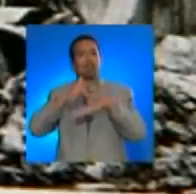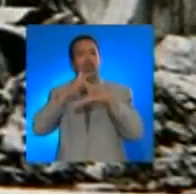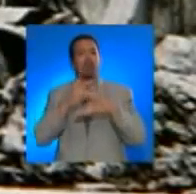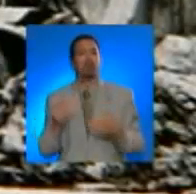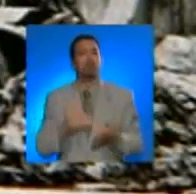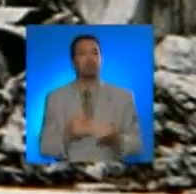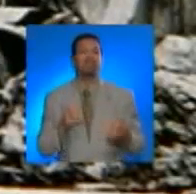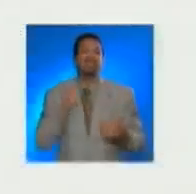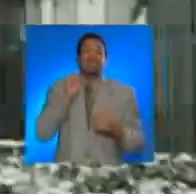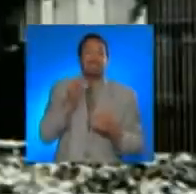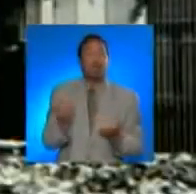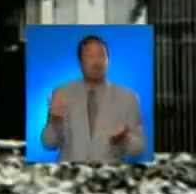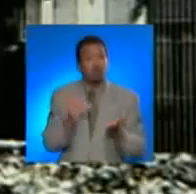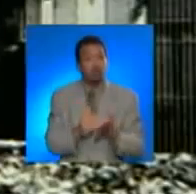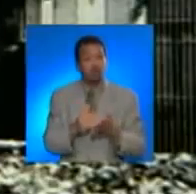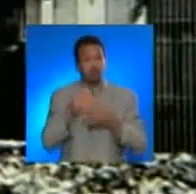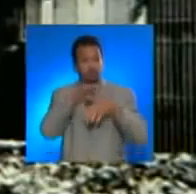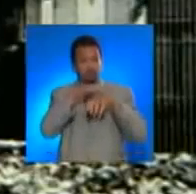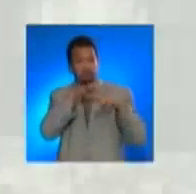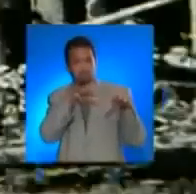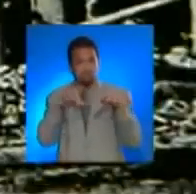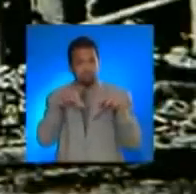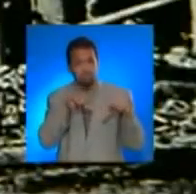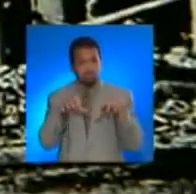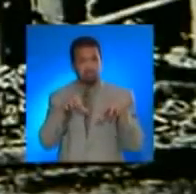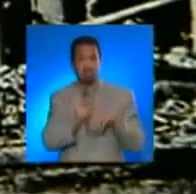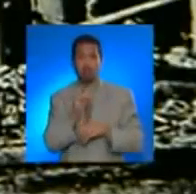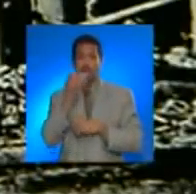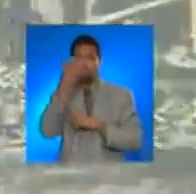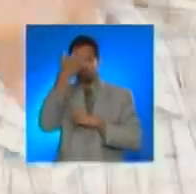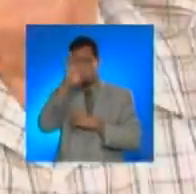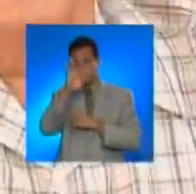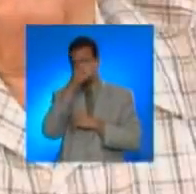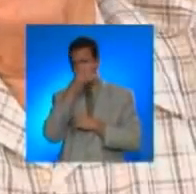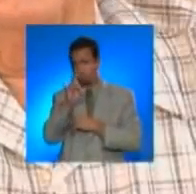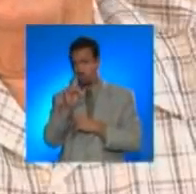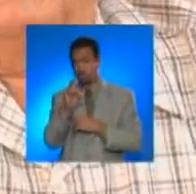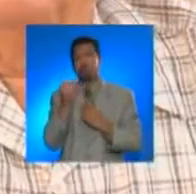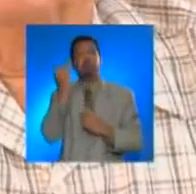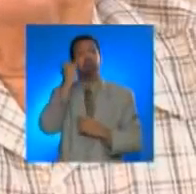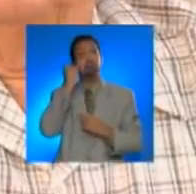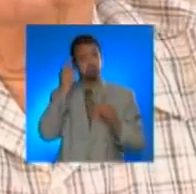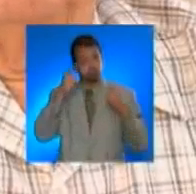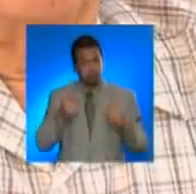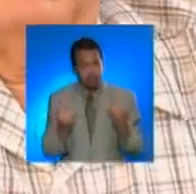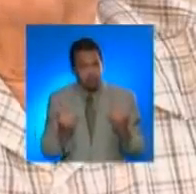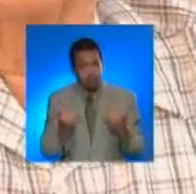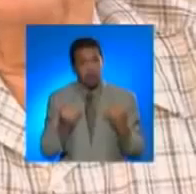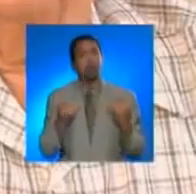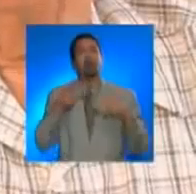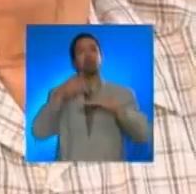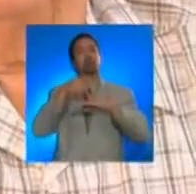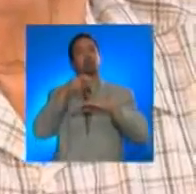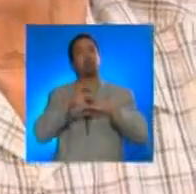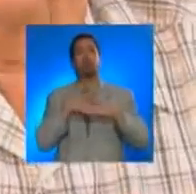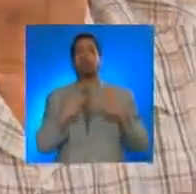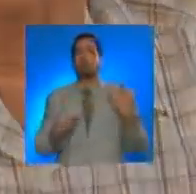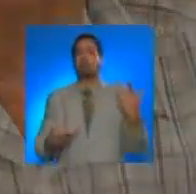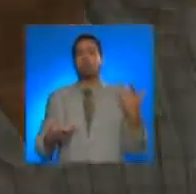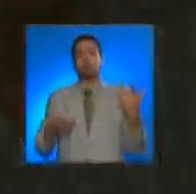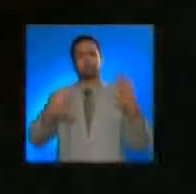sectores del fondo del mar. Y poco después, llegó la primera ola que inundó parte de la ciudad. La altura de la ola variaba